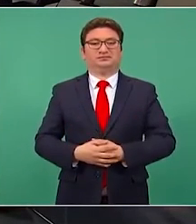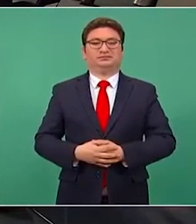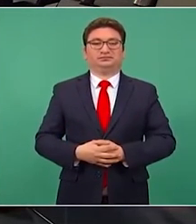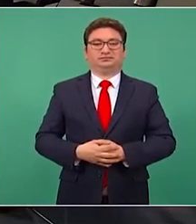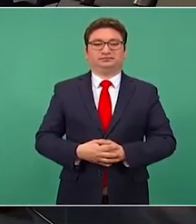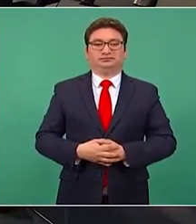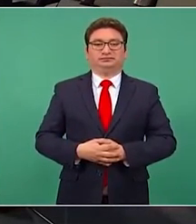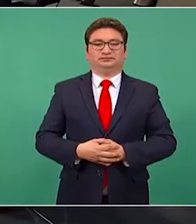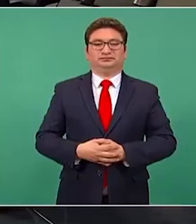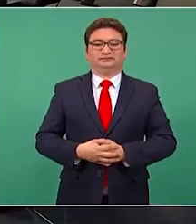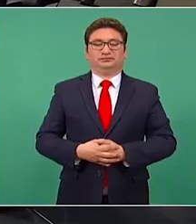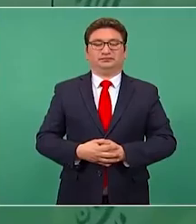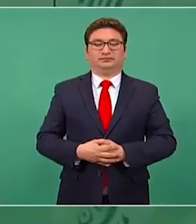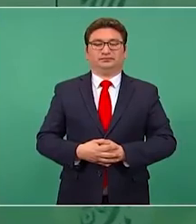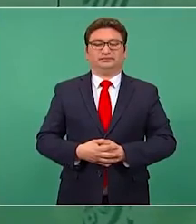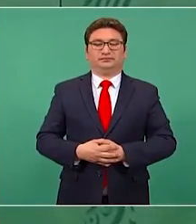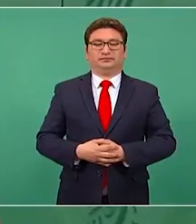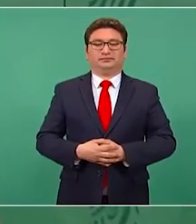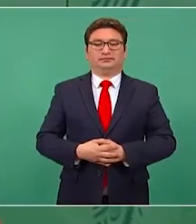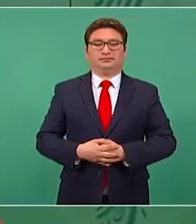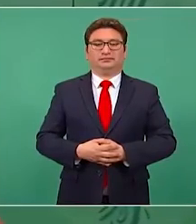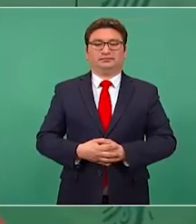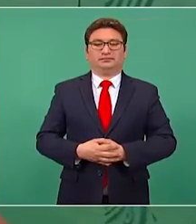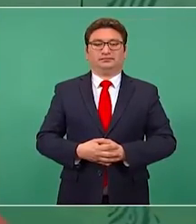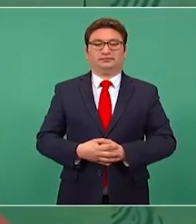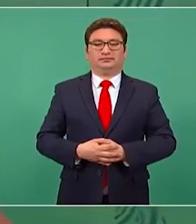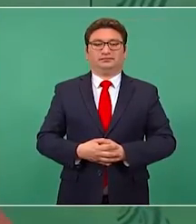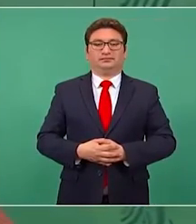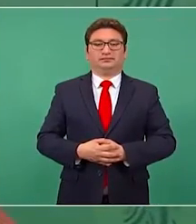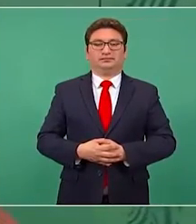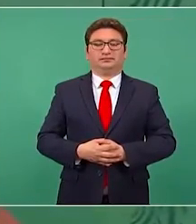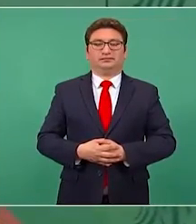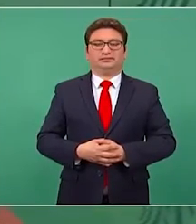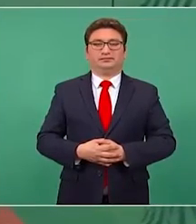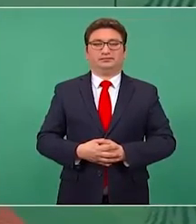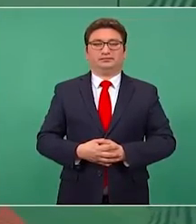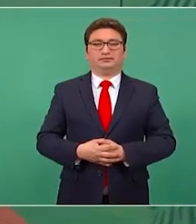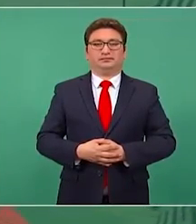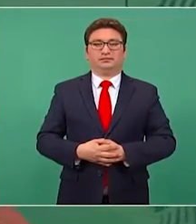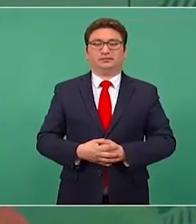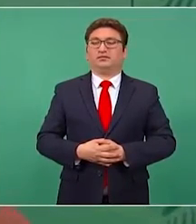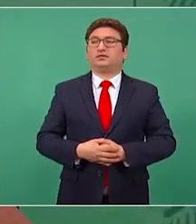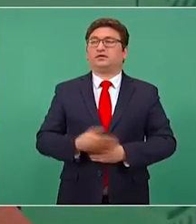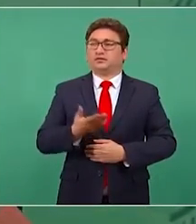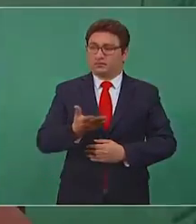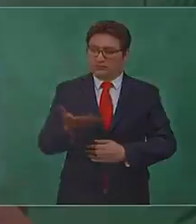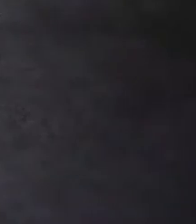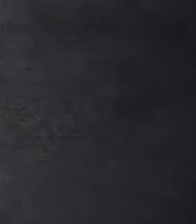¿y por qué no los jóvenes?